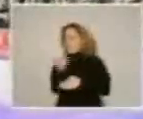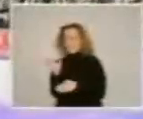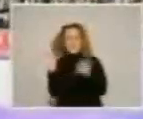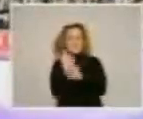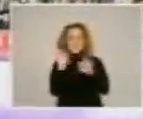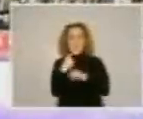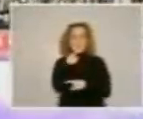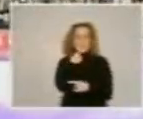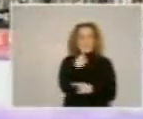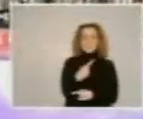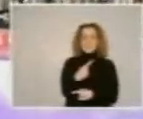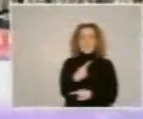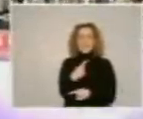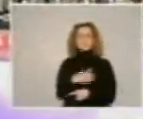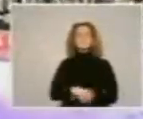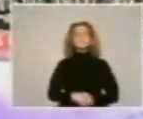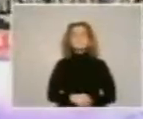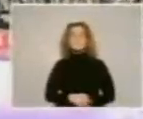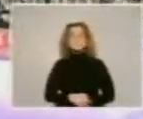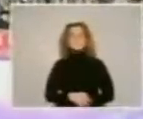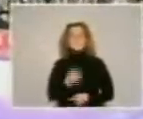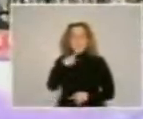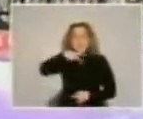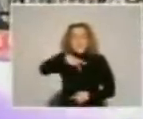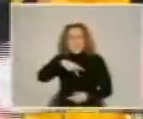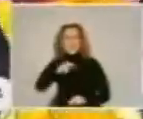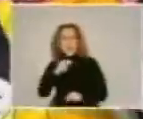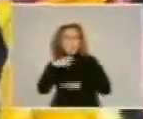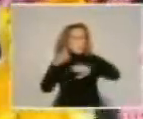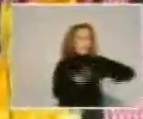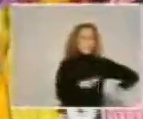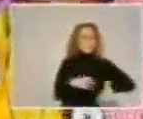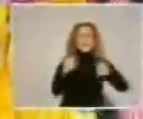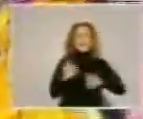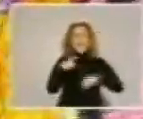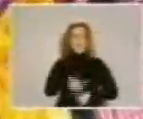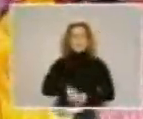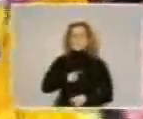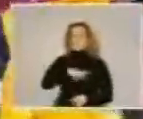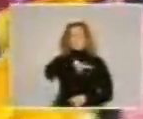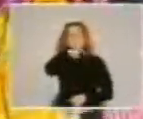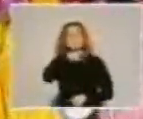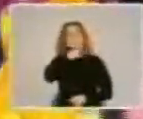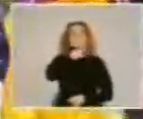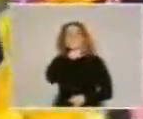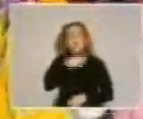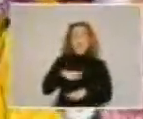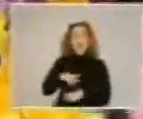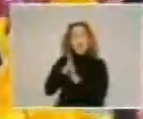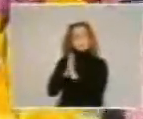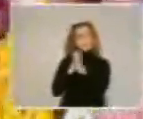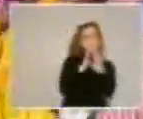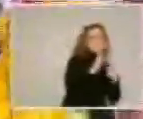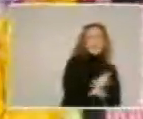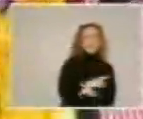seguimos mendigando un escáner en el puerto. Y no me dejo nada, aunque ya estoy reventado. De la ceusa, de las colas, de los